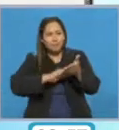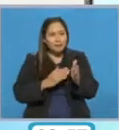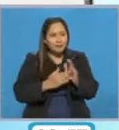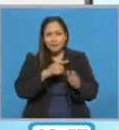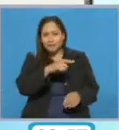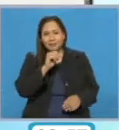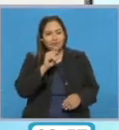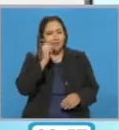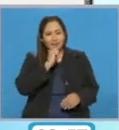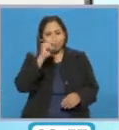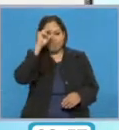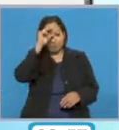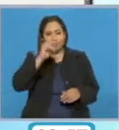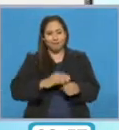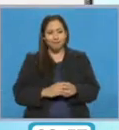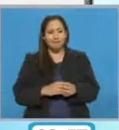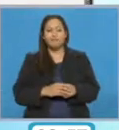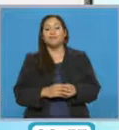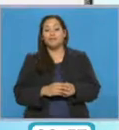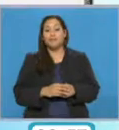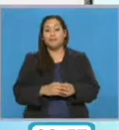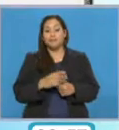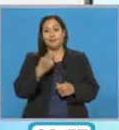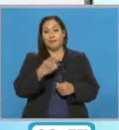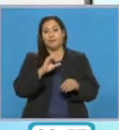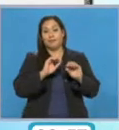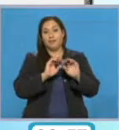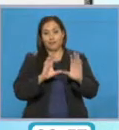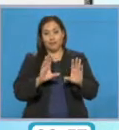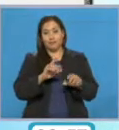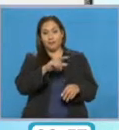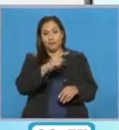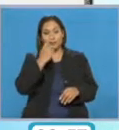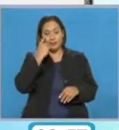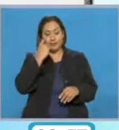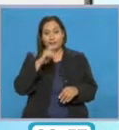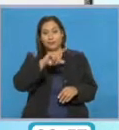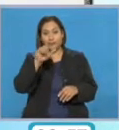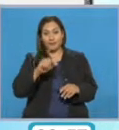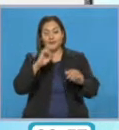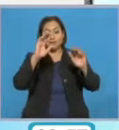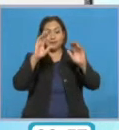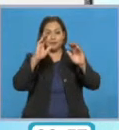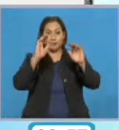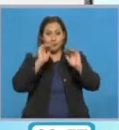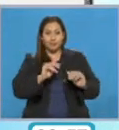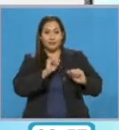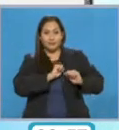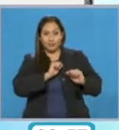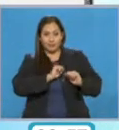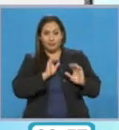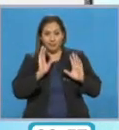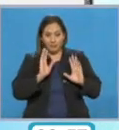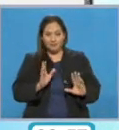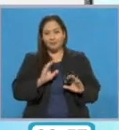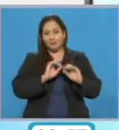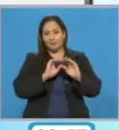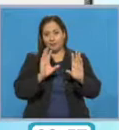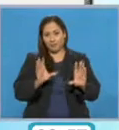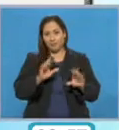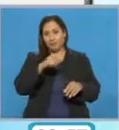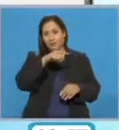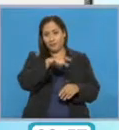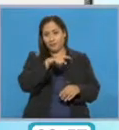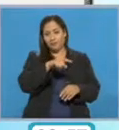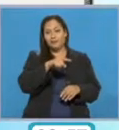él ¿no? tenía, por Emprendedor, supuesto. ¿no? Sí. Exactamente. Después, en su parte como militar, efectivamente,